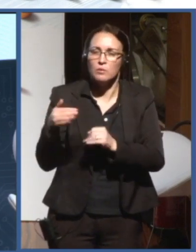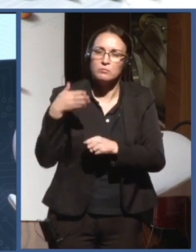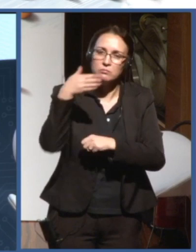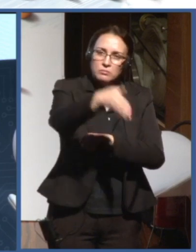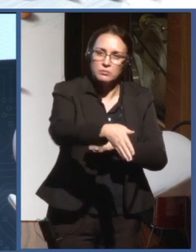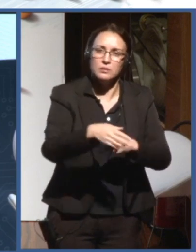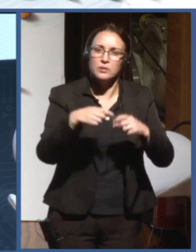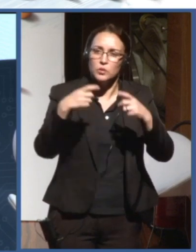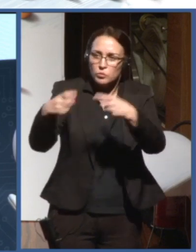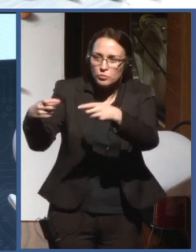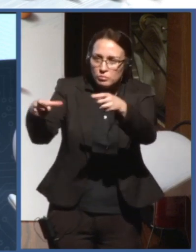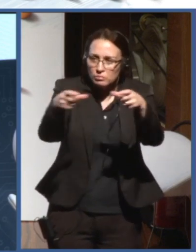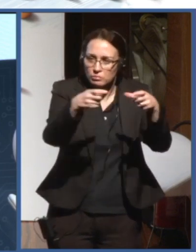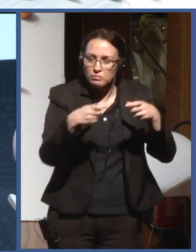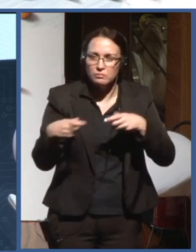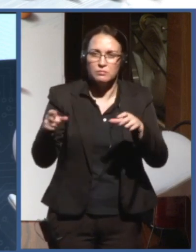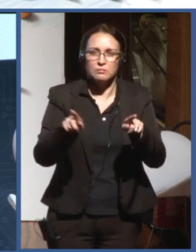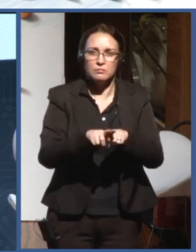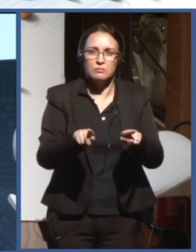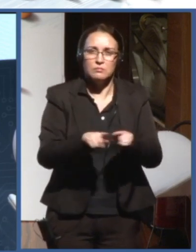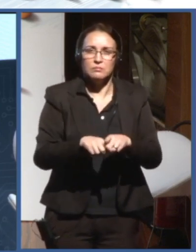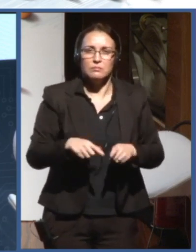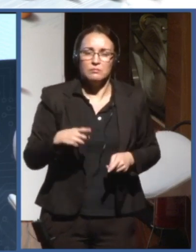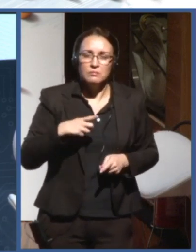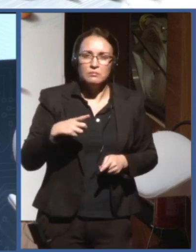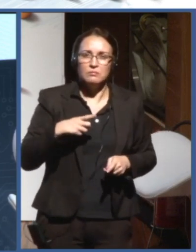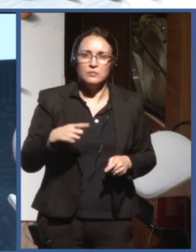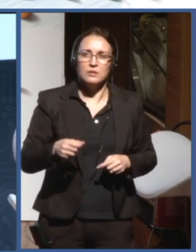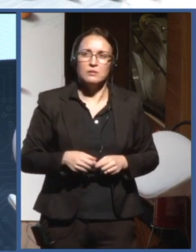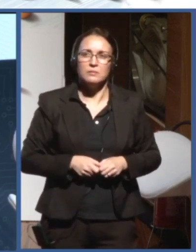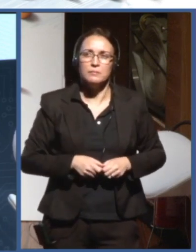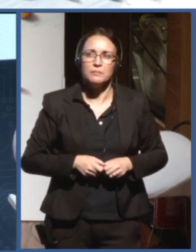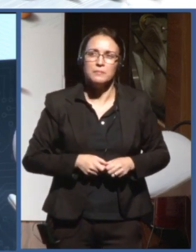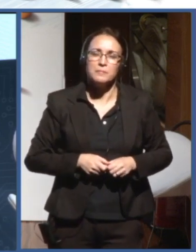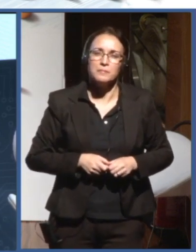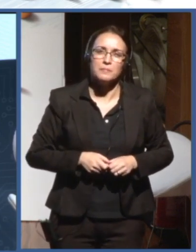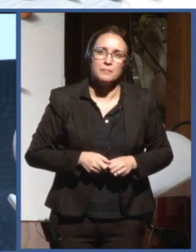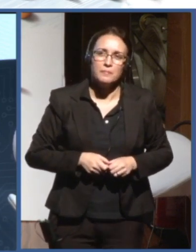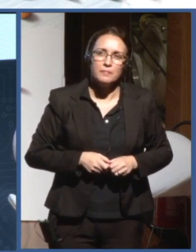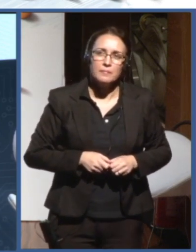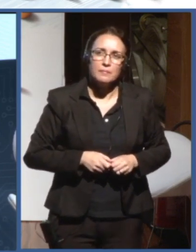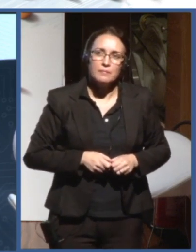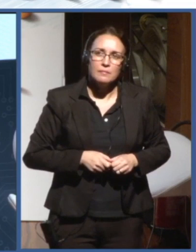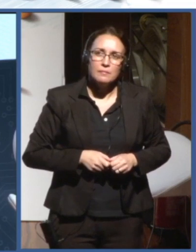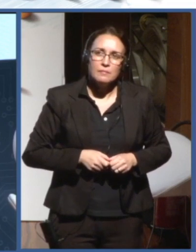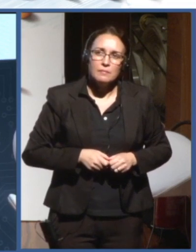multistakeholder. Así que invito a una mayor participación en esos foros.